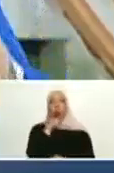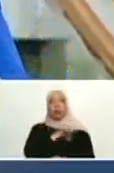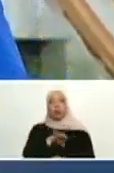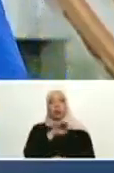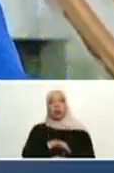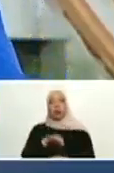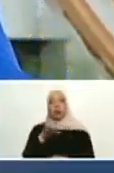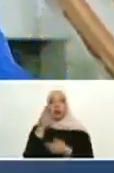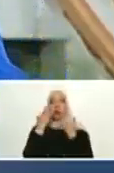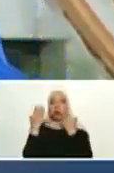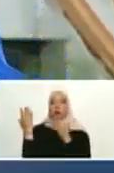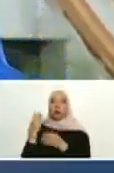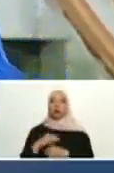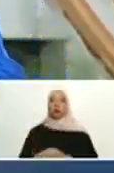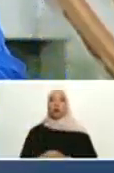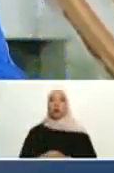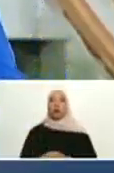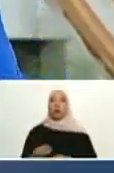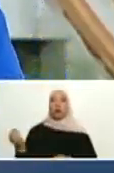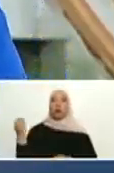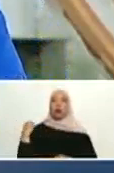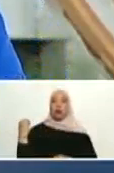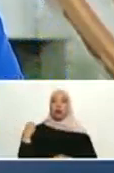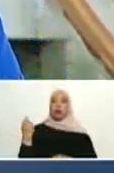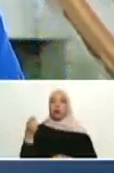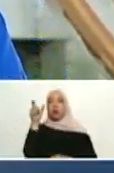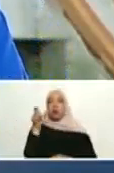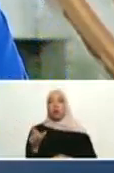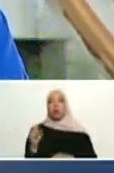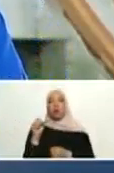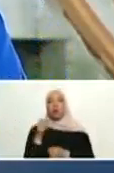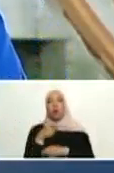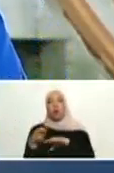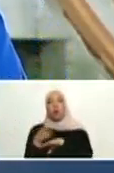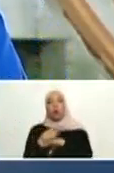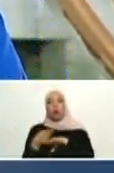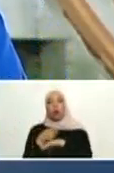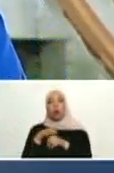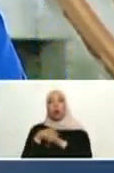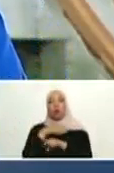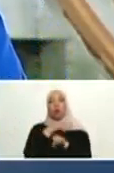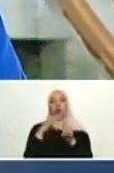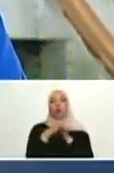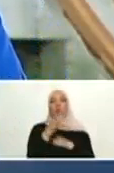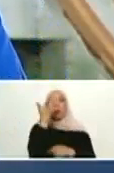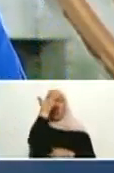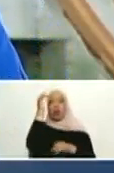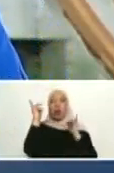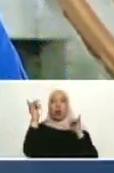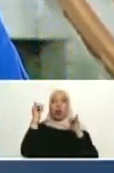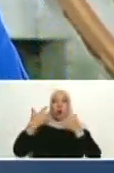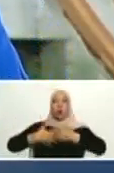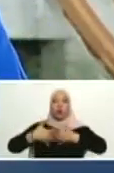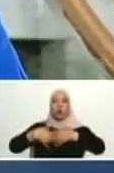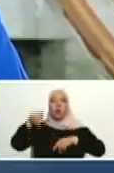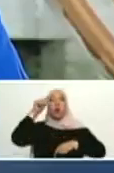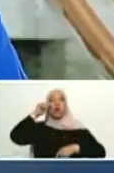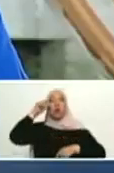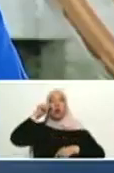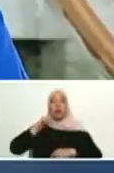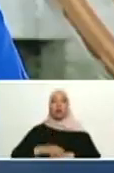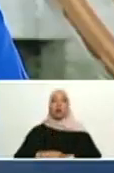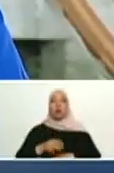vicepresidenta, le está pidiendo la palabra a Ernesto Villegas. La cultura, los carnavales, el emprendimiento, el turismo,